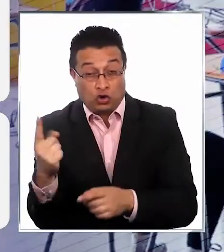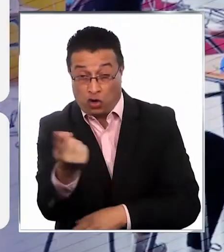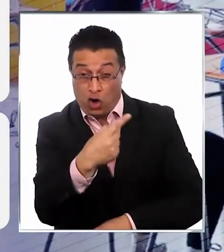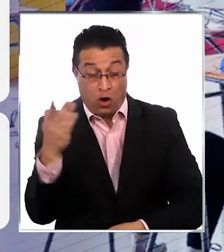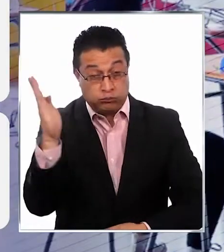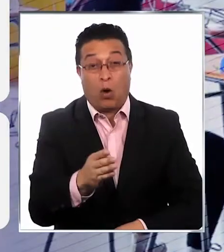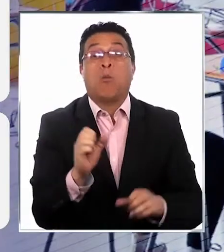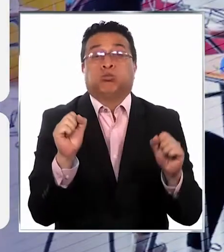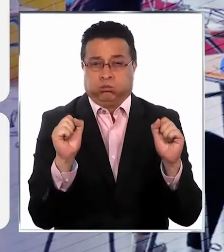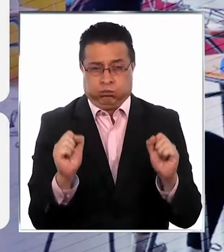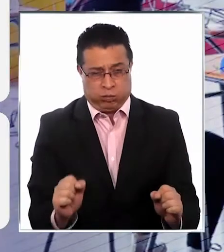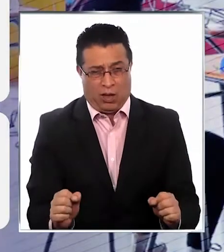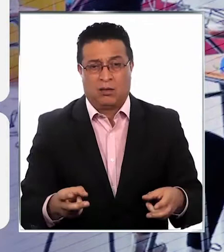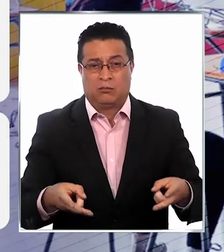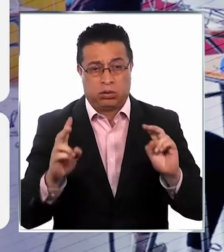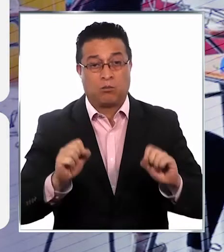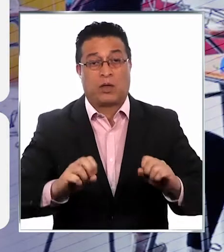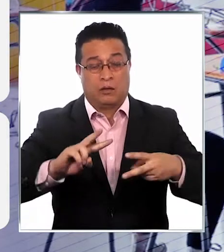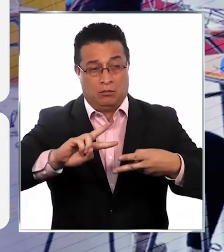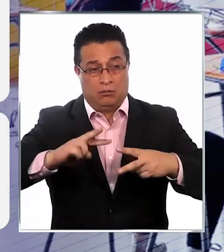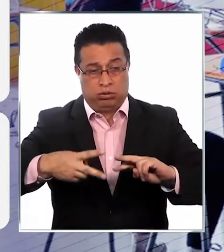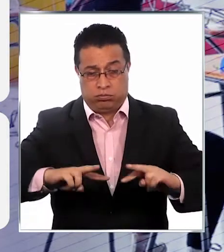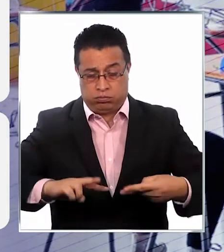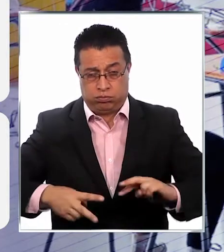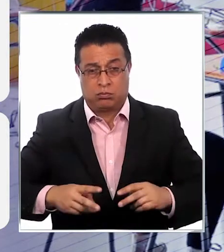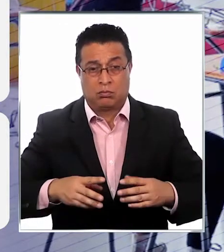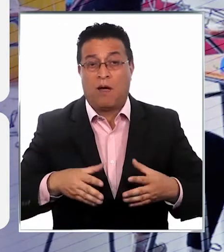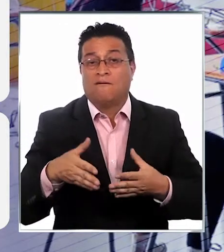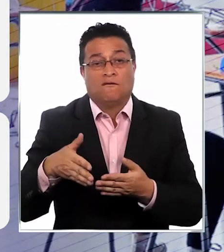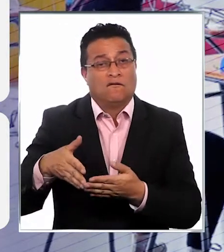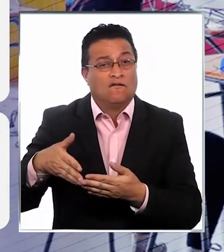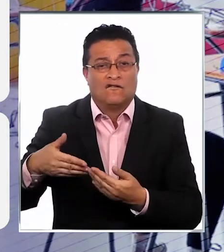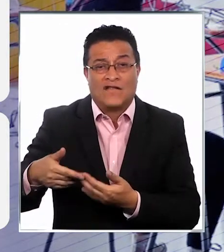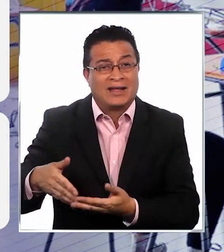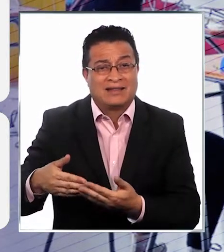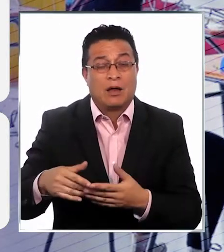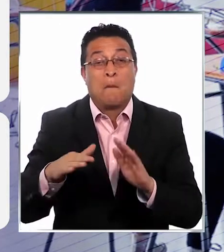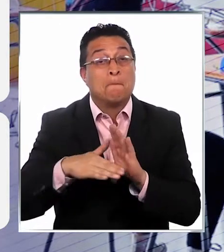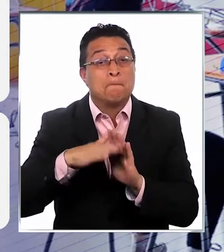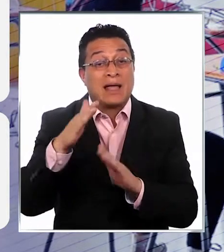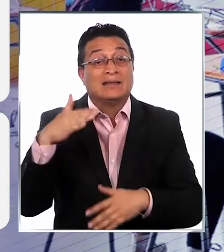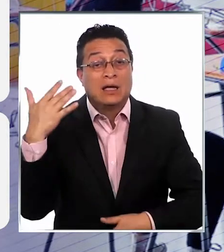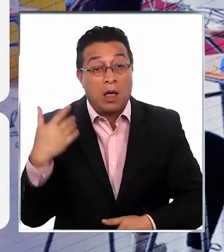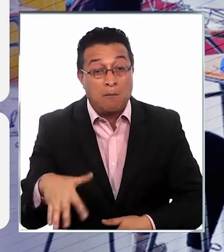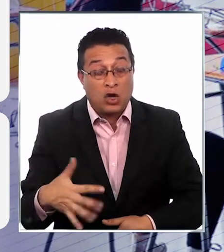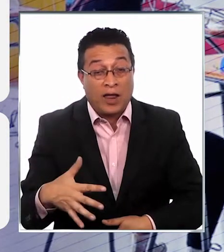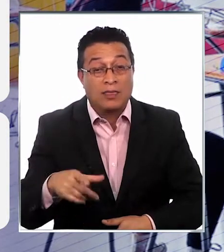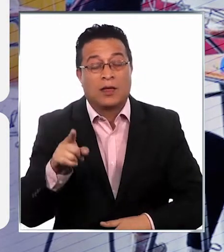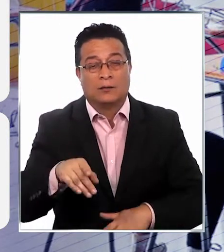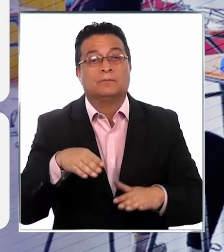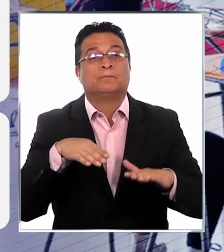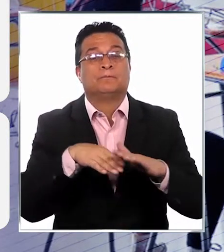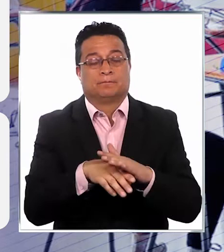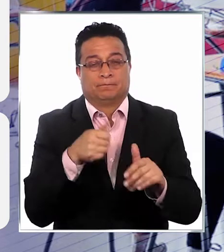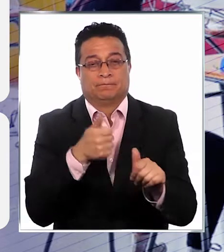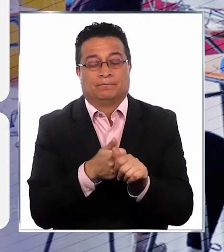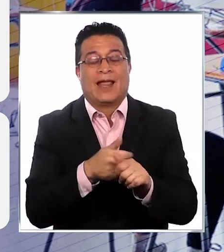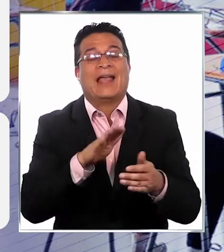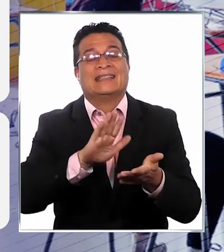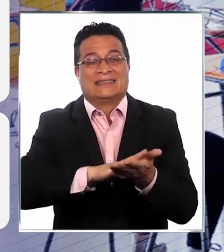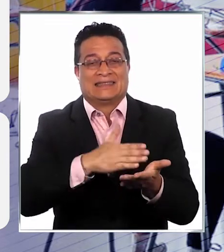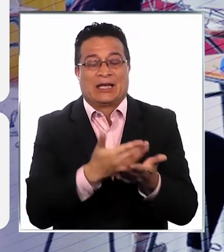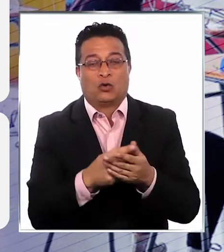va a tomar. Esto es dinámico, es bien flexible y por supuesto lo más importante sigue siendo el resguardo de la salud de